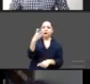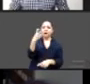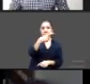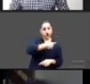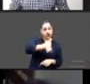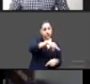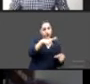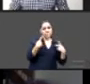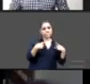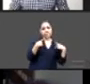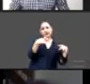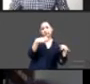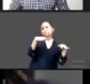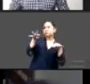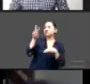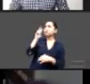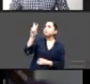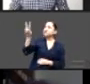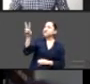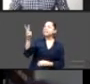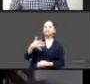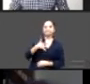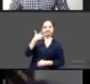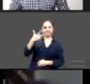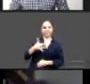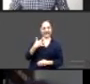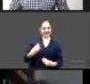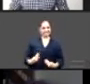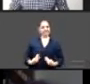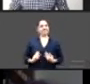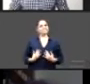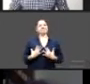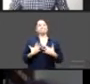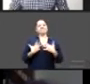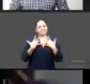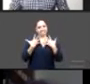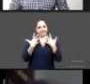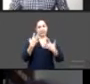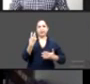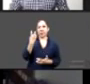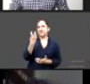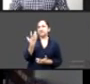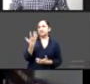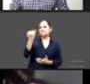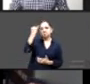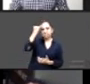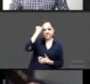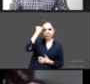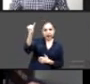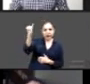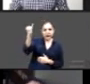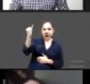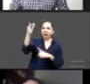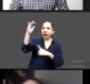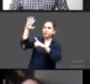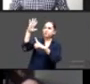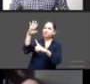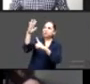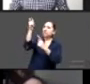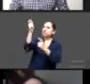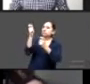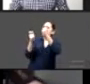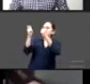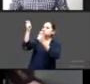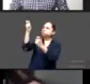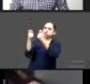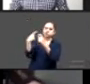emotivo y esperanzador. Y esta alternativa nos la dieron los jóvenes. Vemos cómo interactúan entre ellos desde las